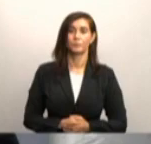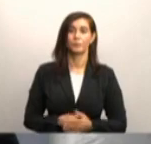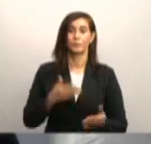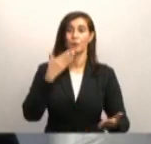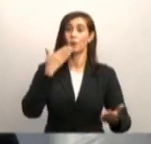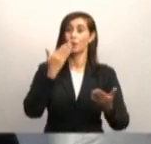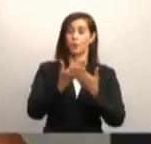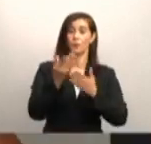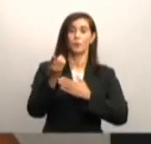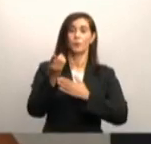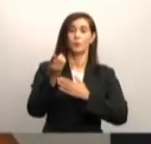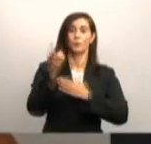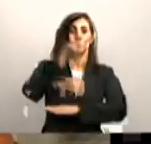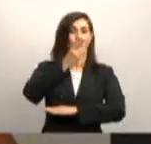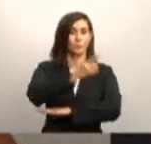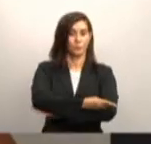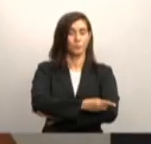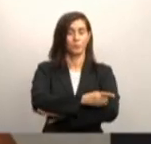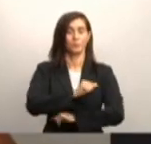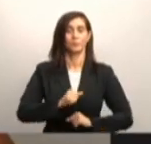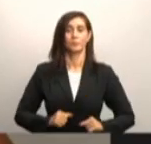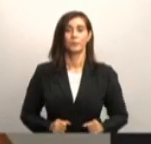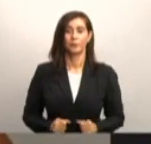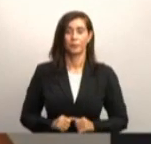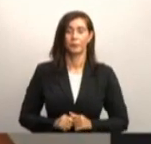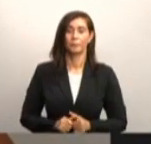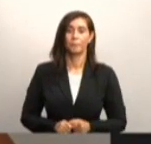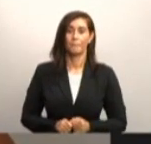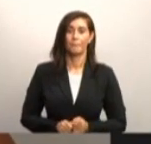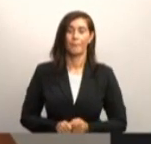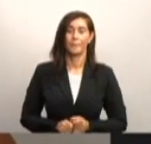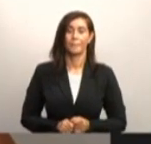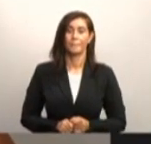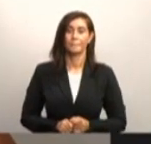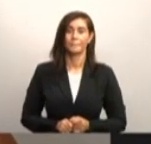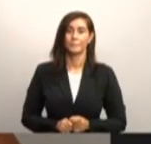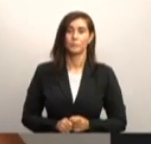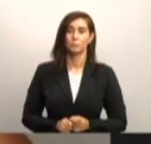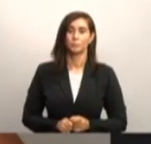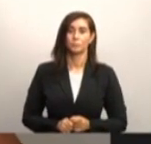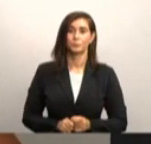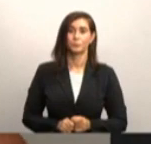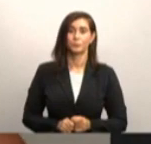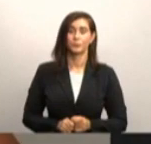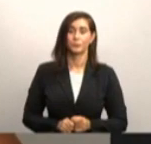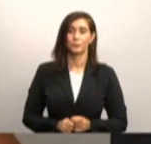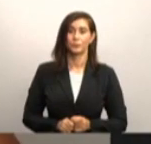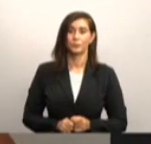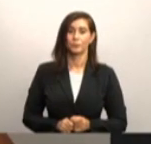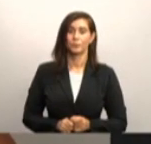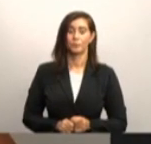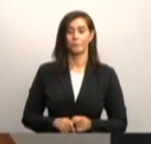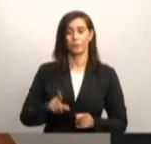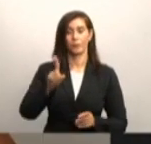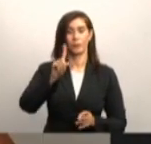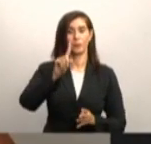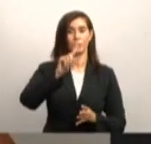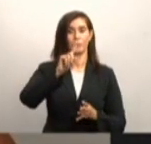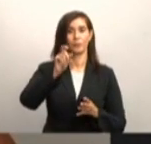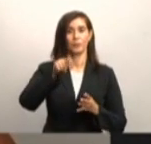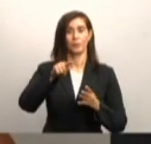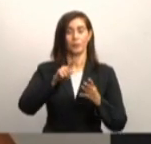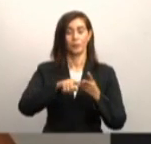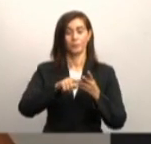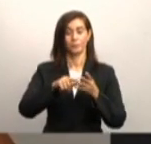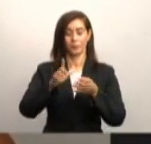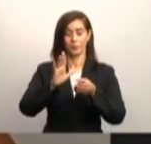Buenos días, Doris Pantaleón, periódico Listín Diario. Buenos días, ministro. Dentro de ese estudio o levantamiento de comportamiento del